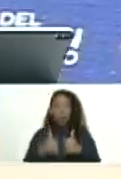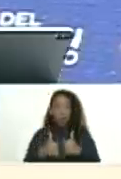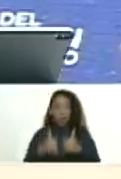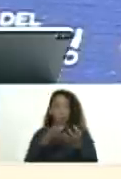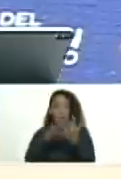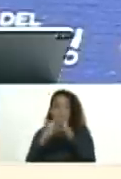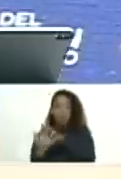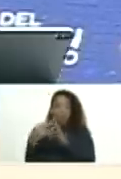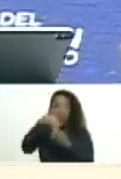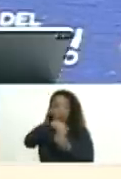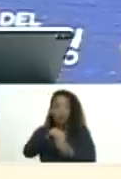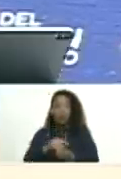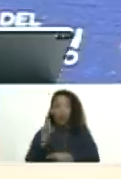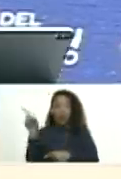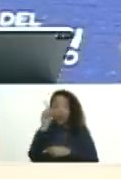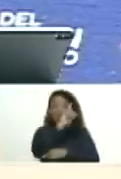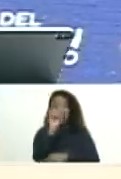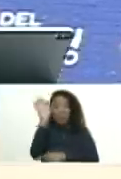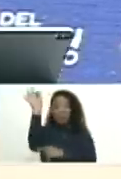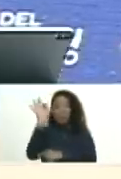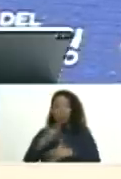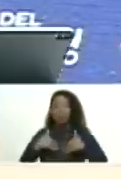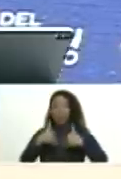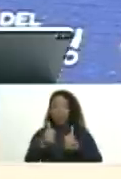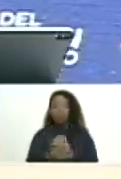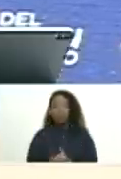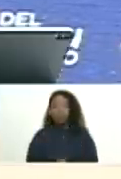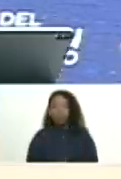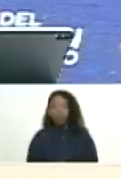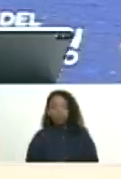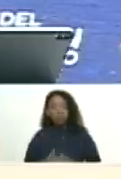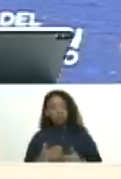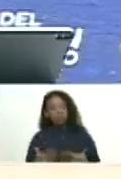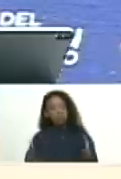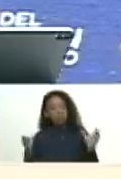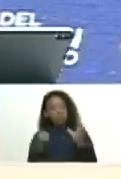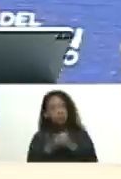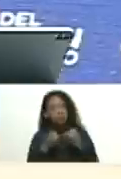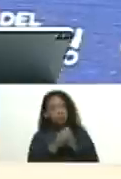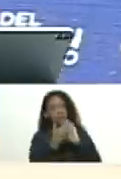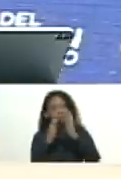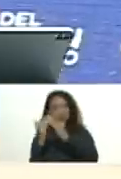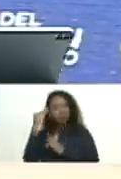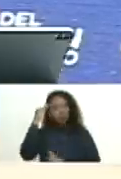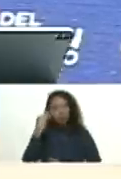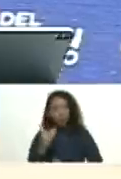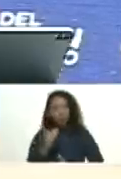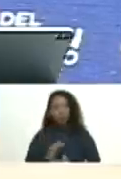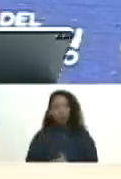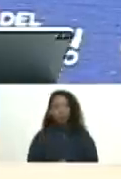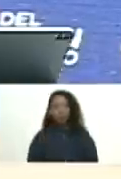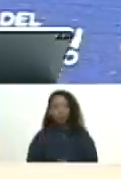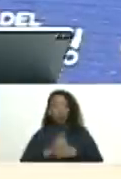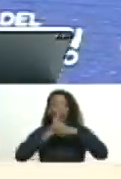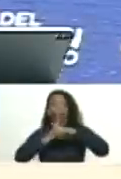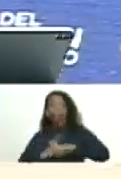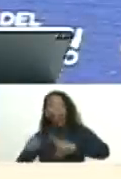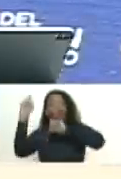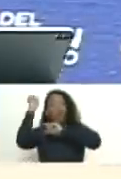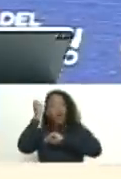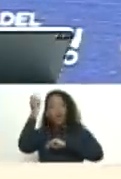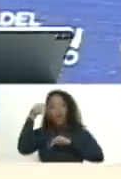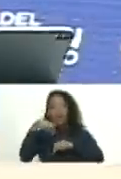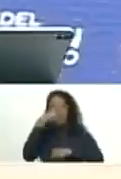barrio adentro, 100% salud. Y con las bricomiles, otra creación de este